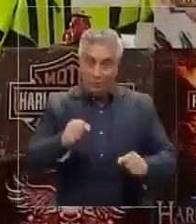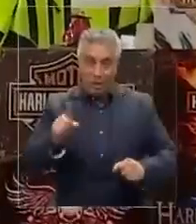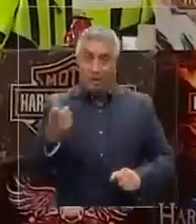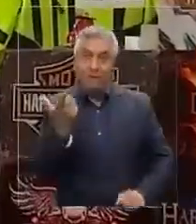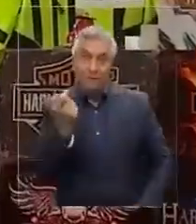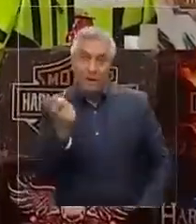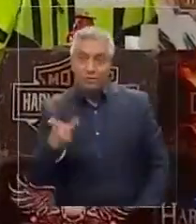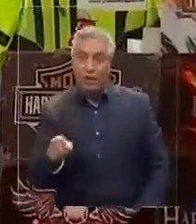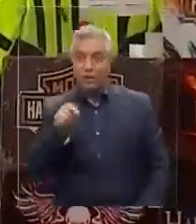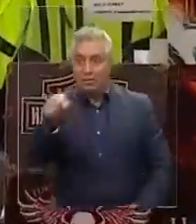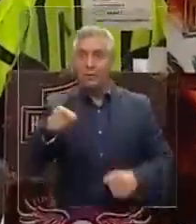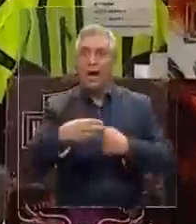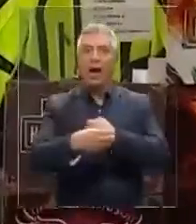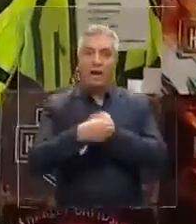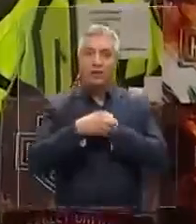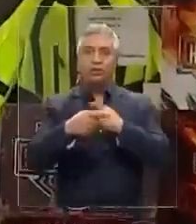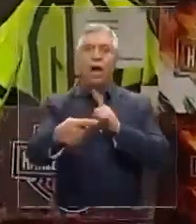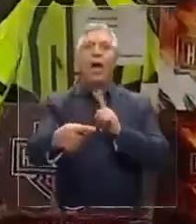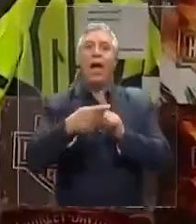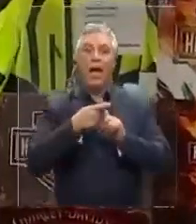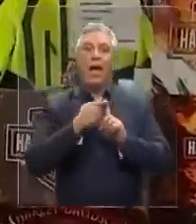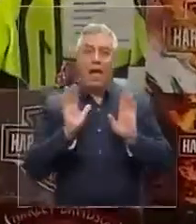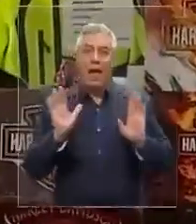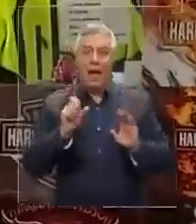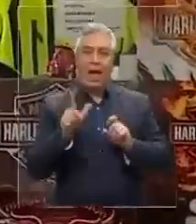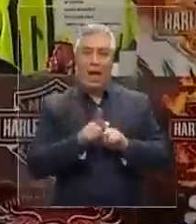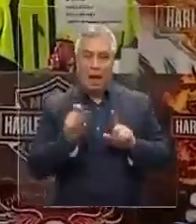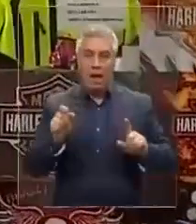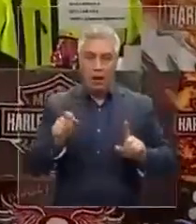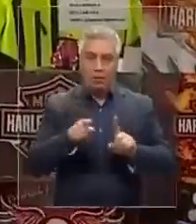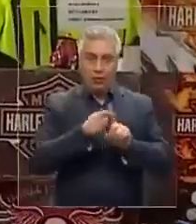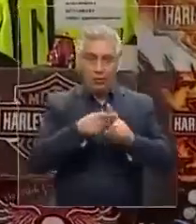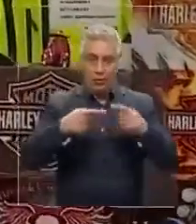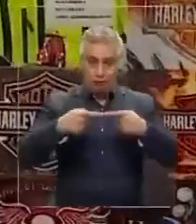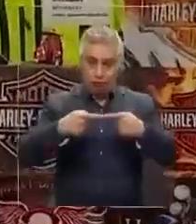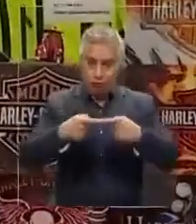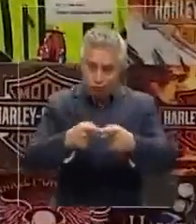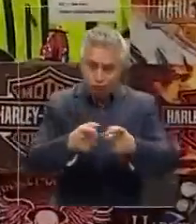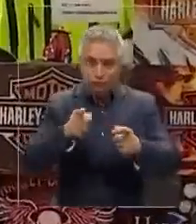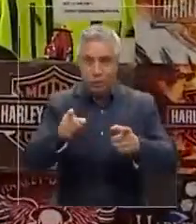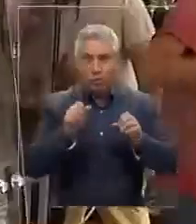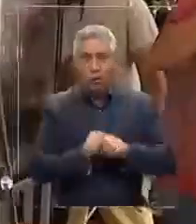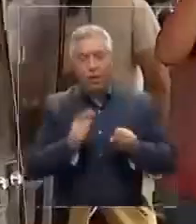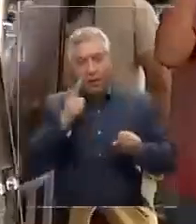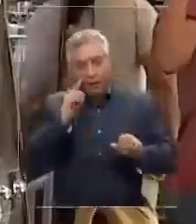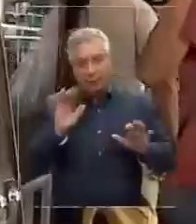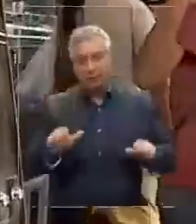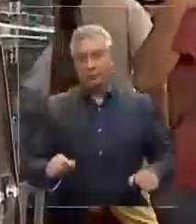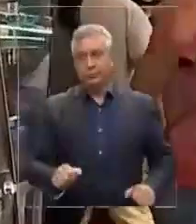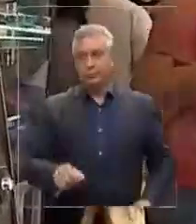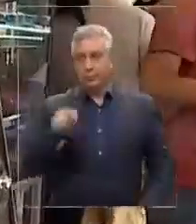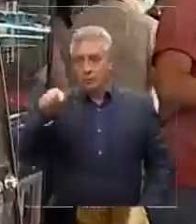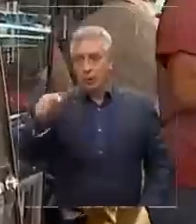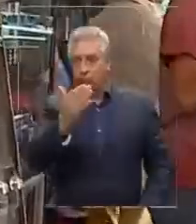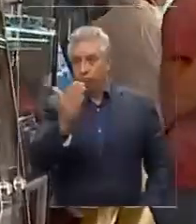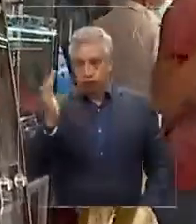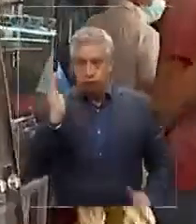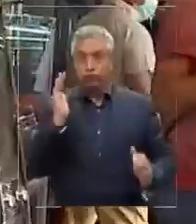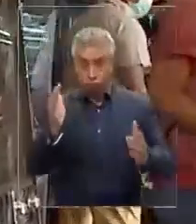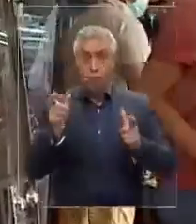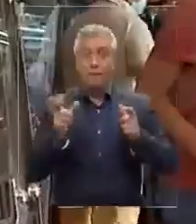la velocidad. Esto te va a avisar que viene algo y por último vas a poder reaccionar. Esto también te va a proteger